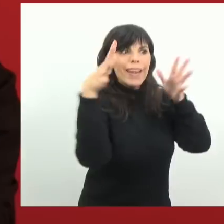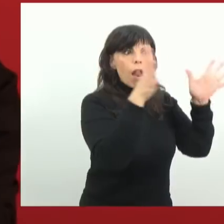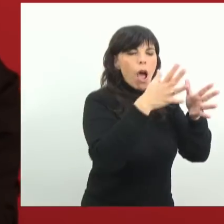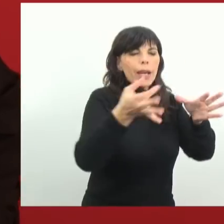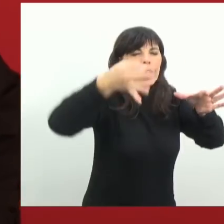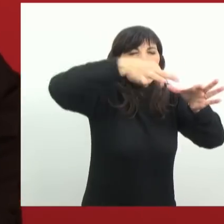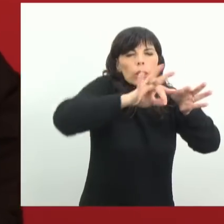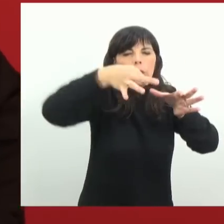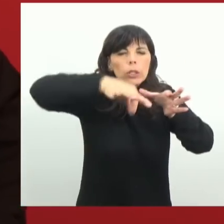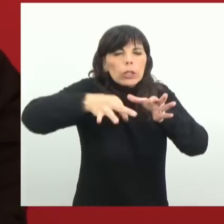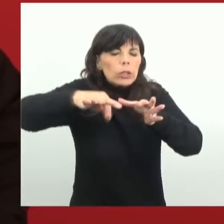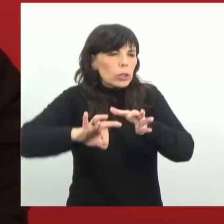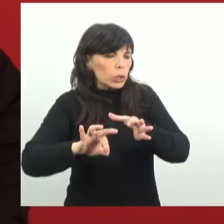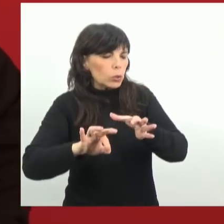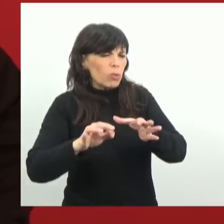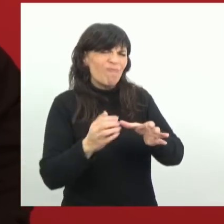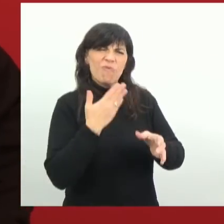para limpiar aquellas salas.